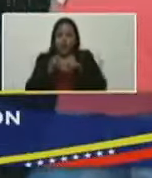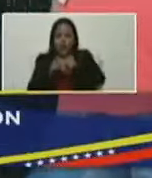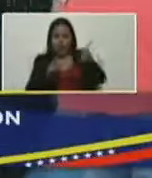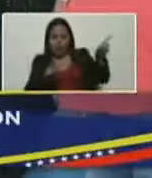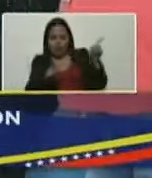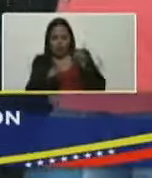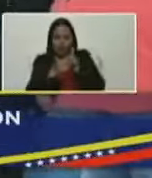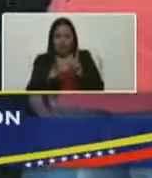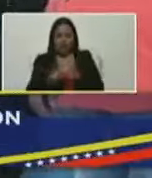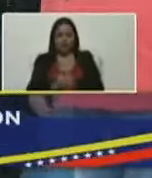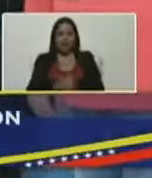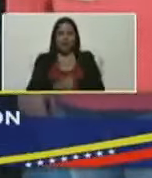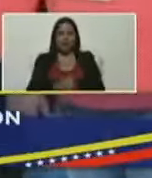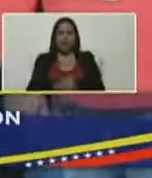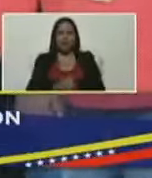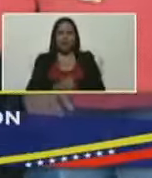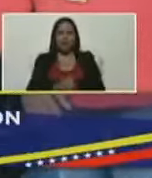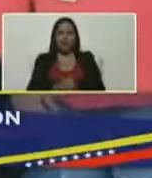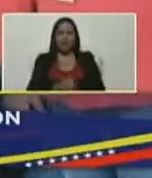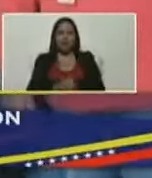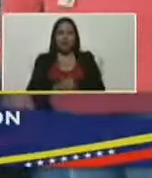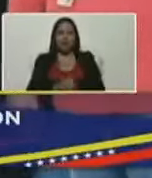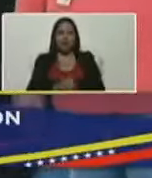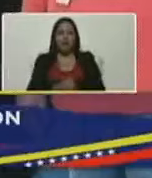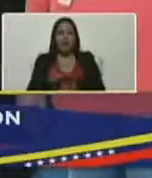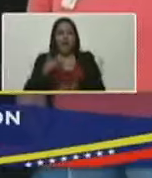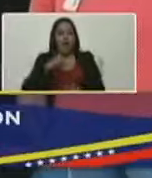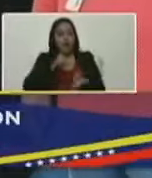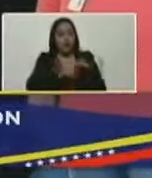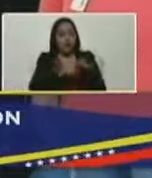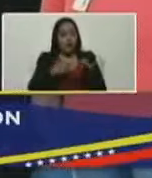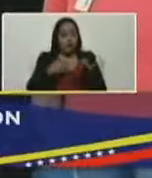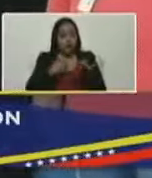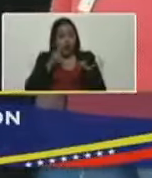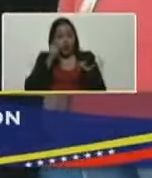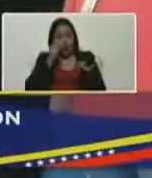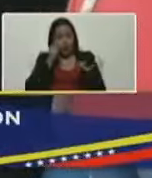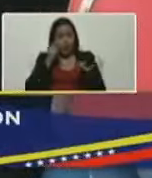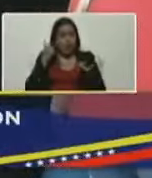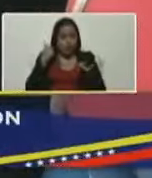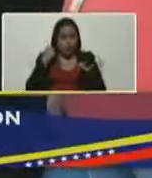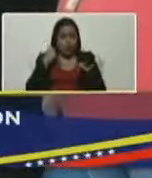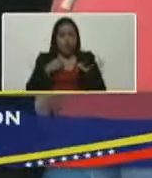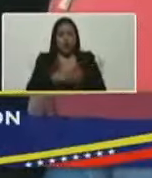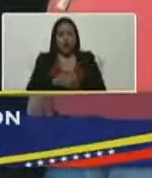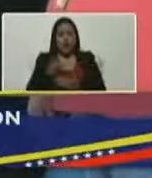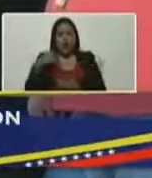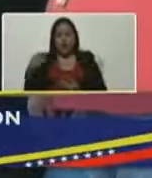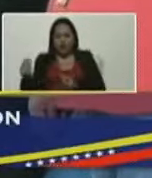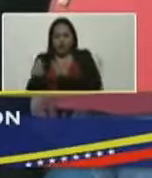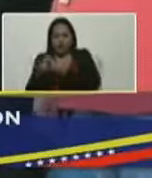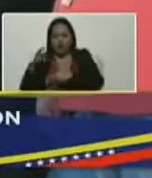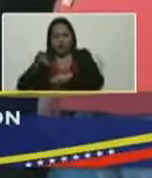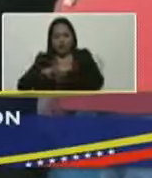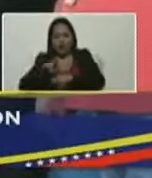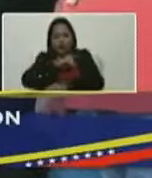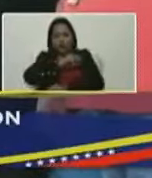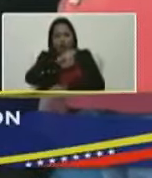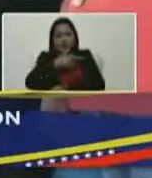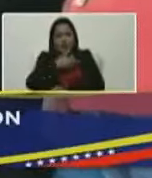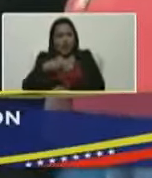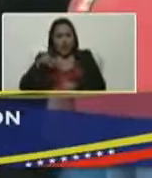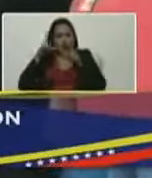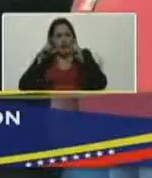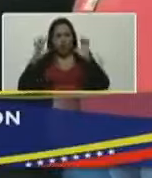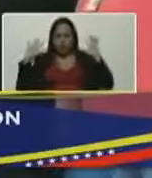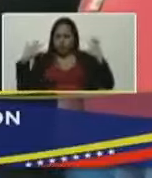acá. Silvia y yo nos vamos a sentar ahí, junto a la directora. Porque yo quiero que me tomen una